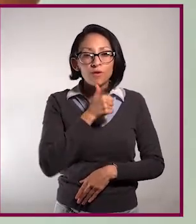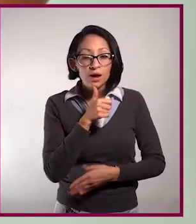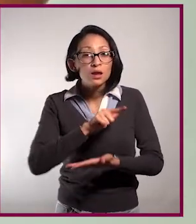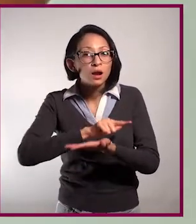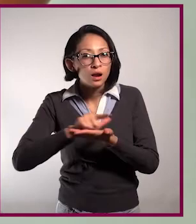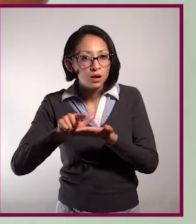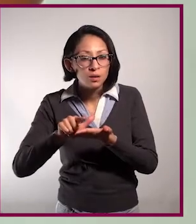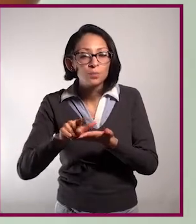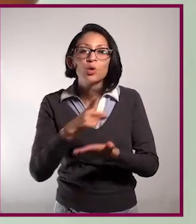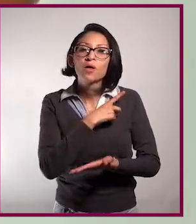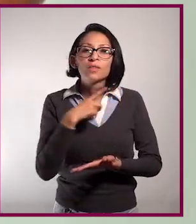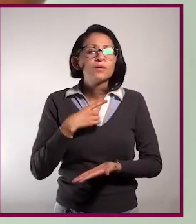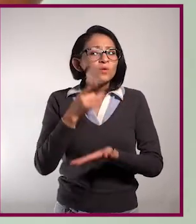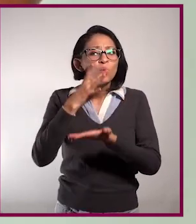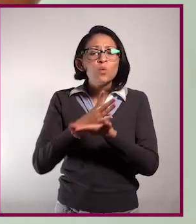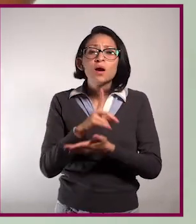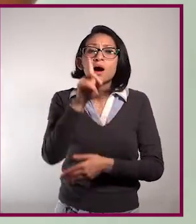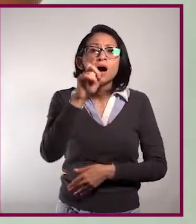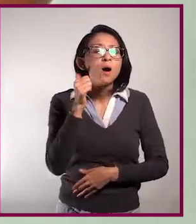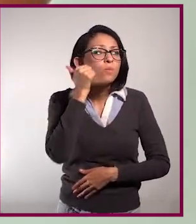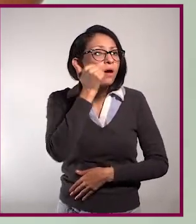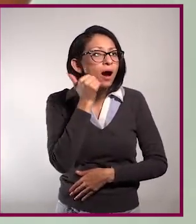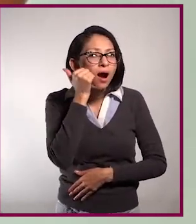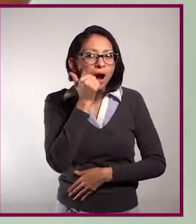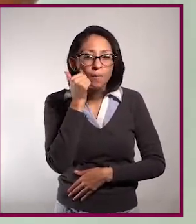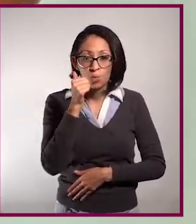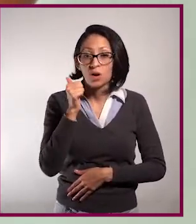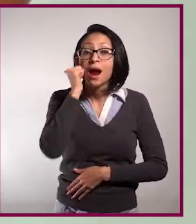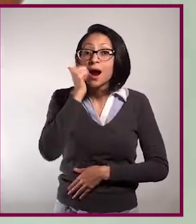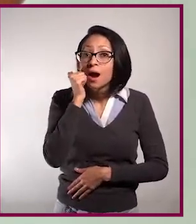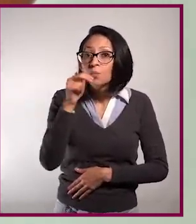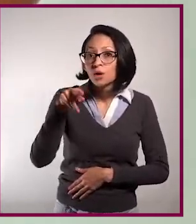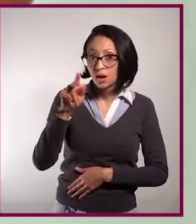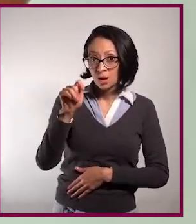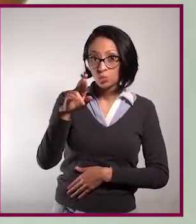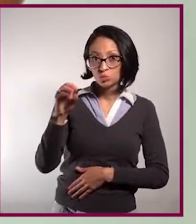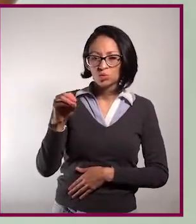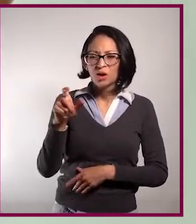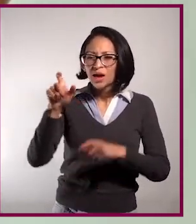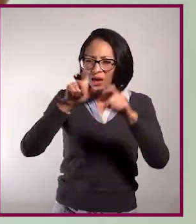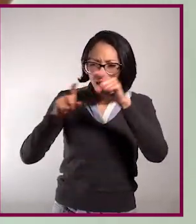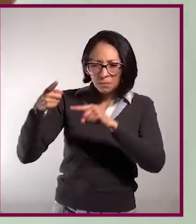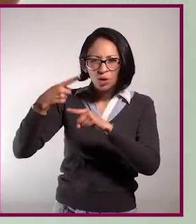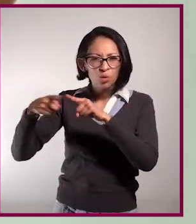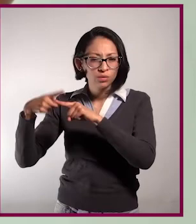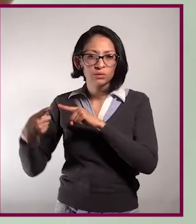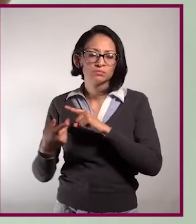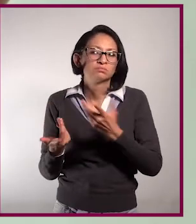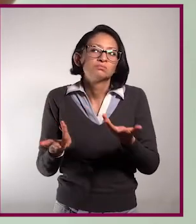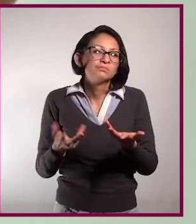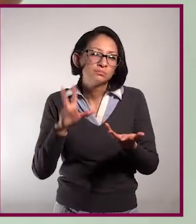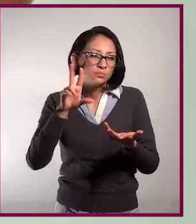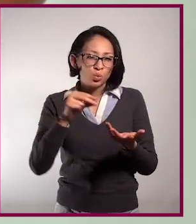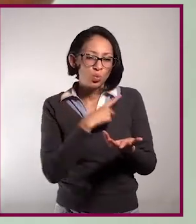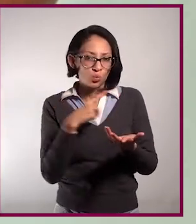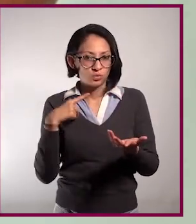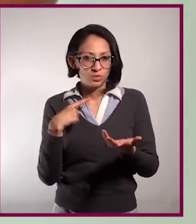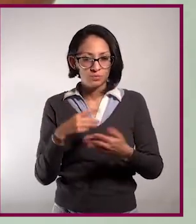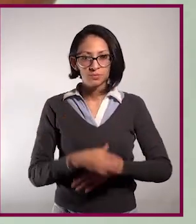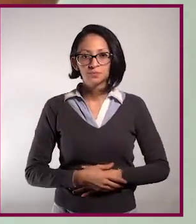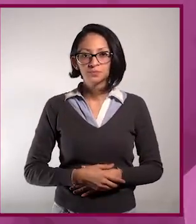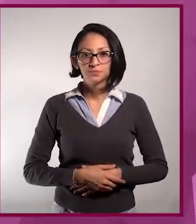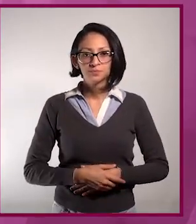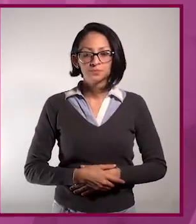área vaginal solo apliques agua y jabón neutro. No necesitas usar productos químicos que alteren su sabor u